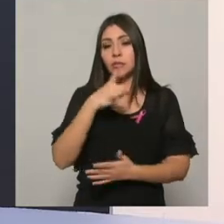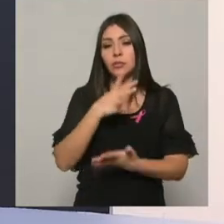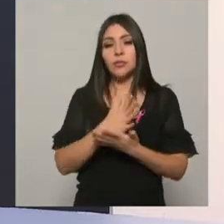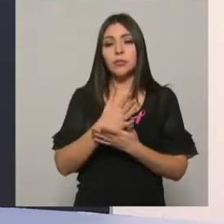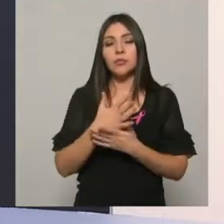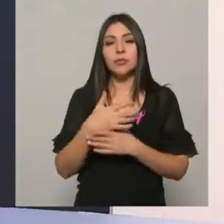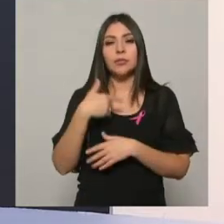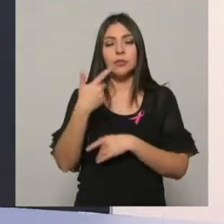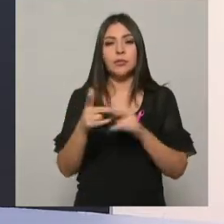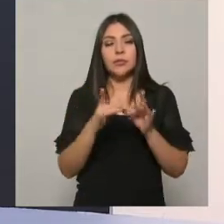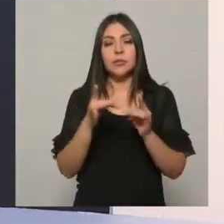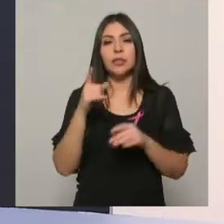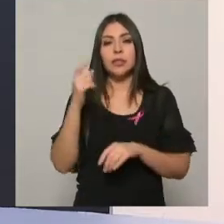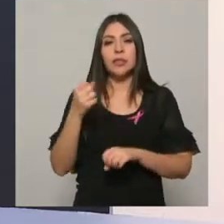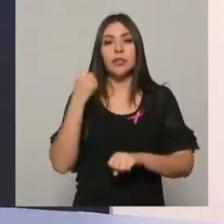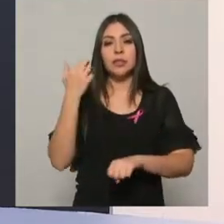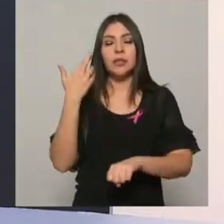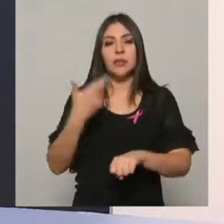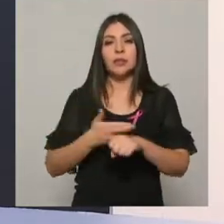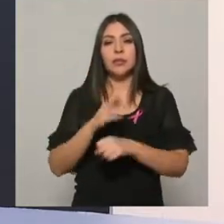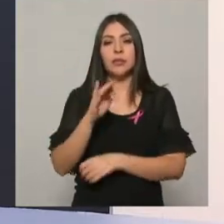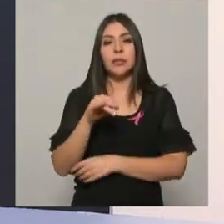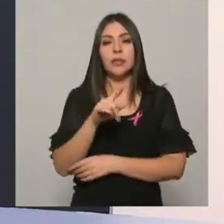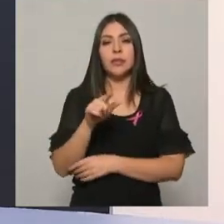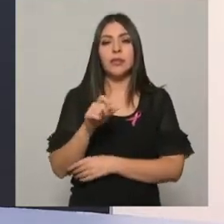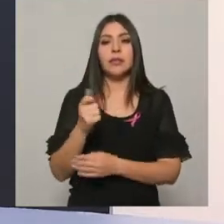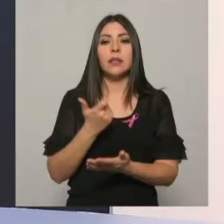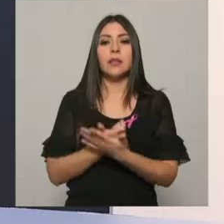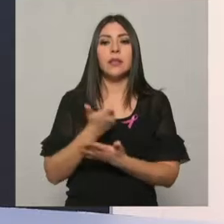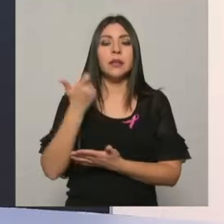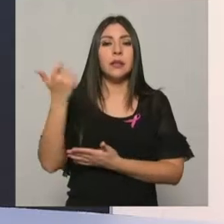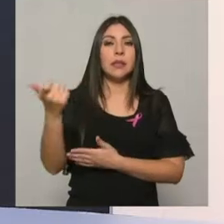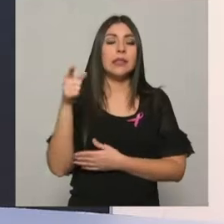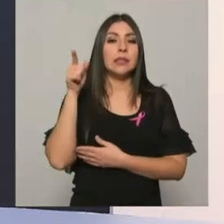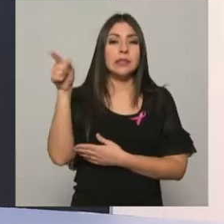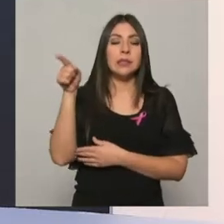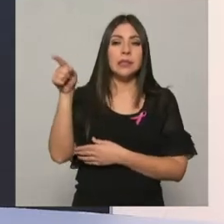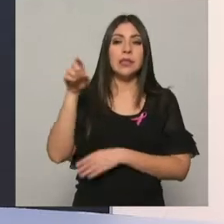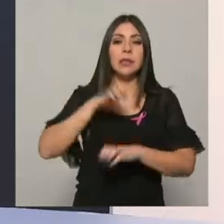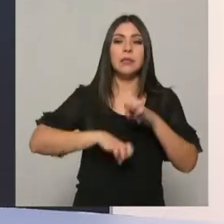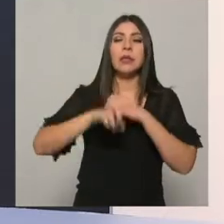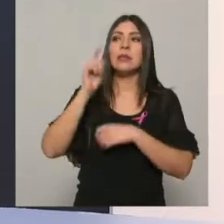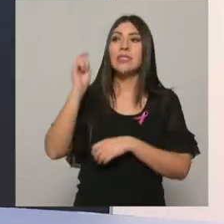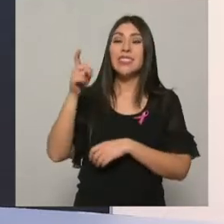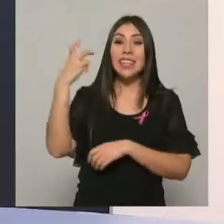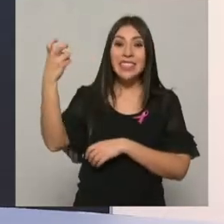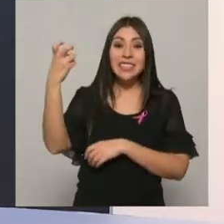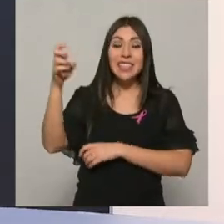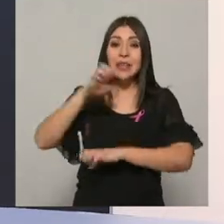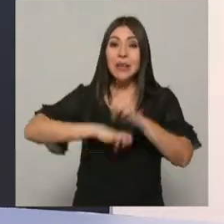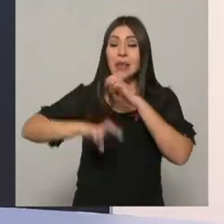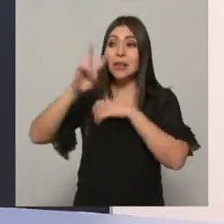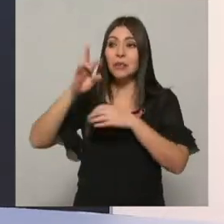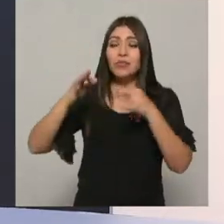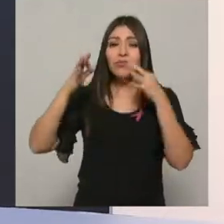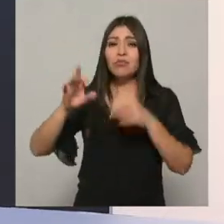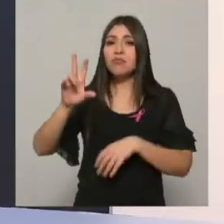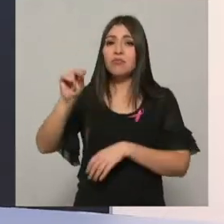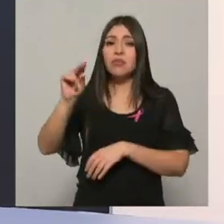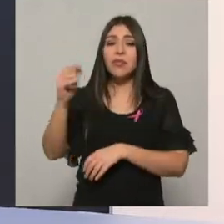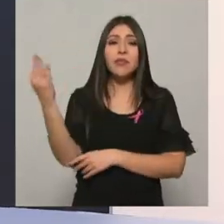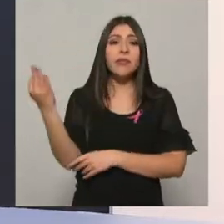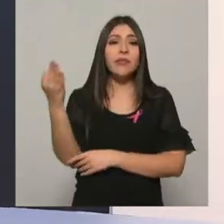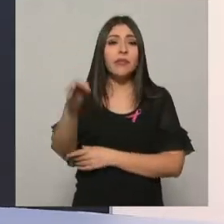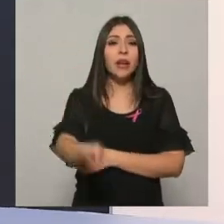un ejemplo, la Secretaría de Finanzas le pagaba a esta empresa, que resultó ser fantasma, el pago por sus servicios por